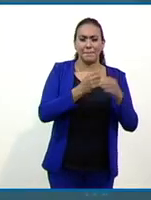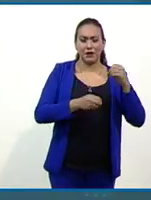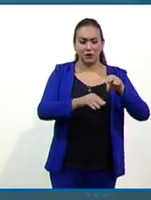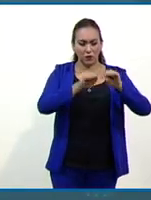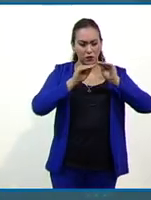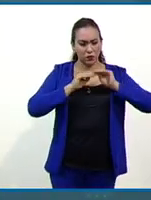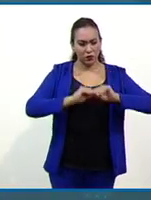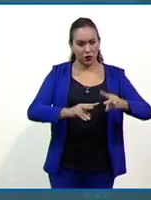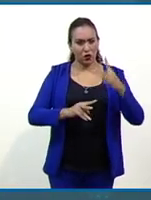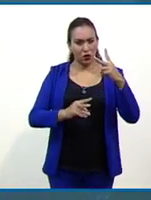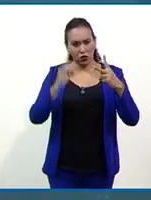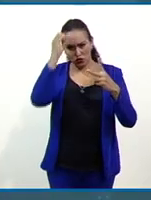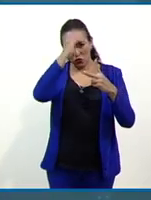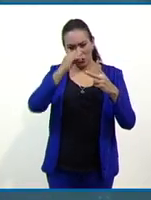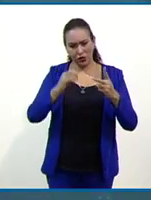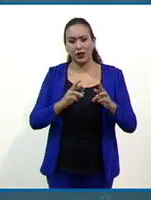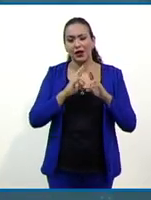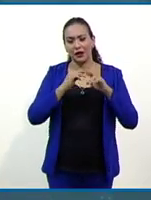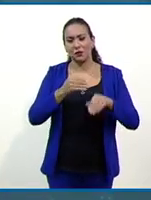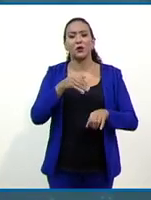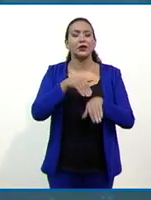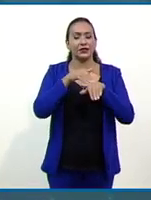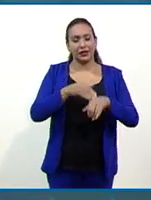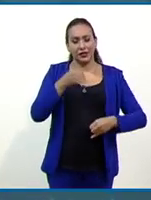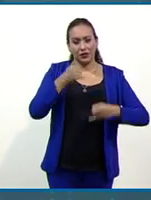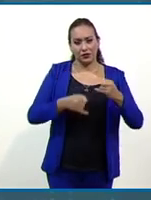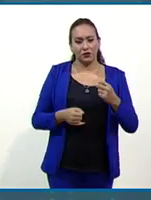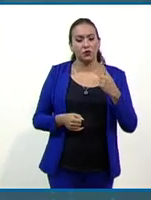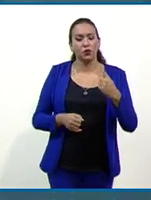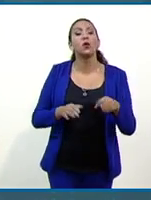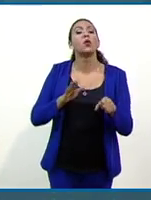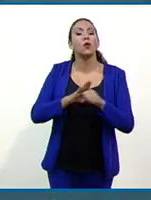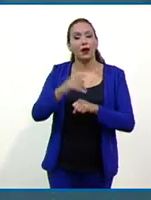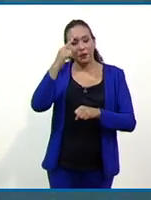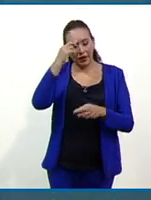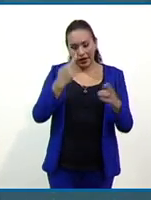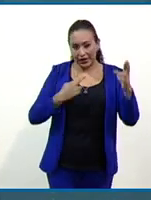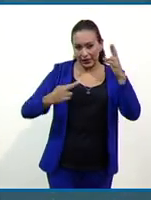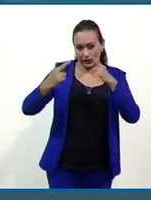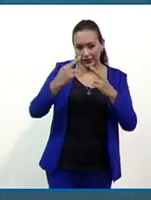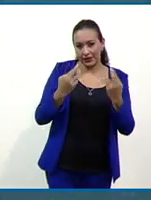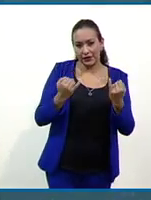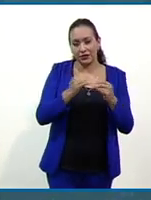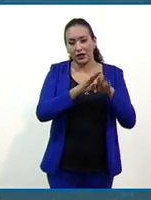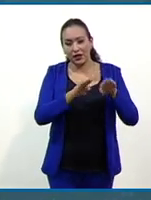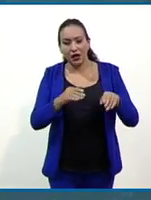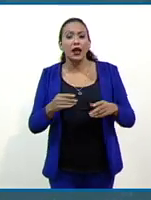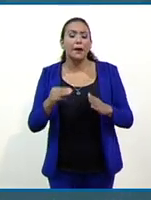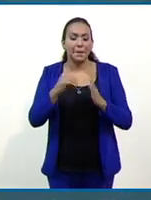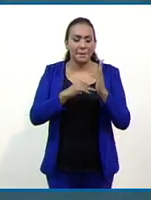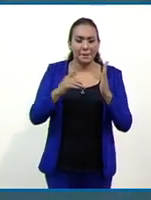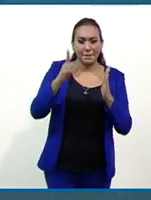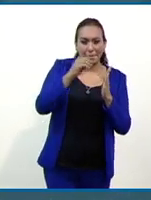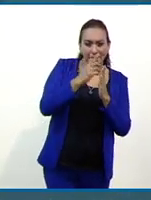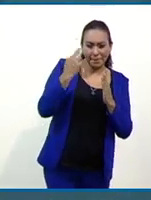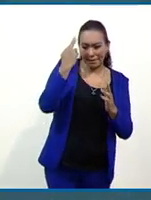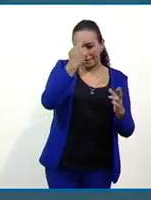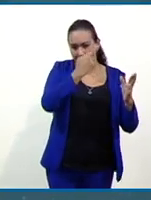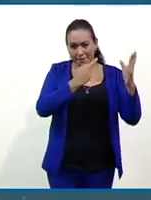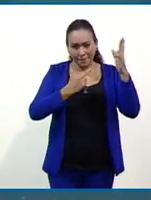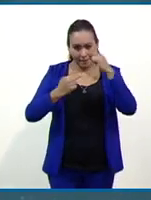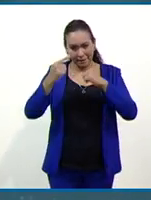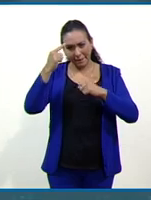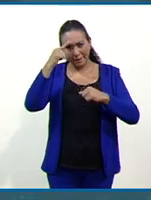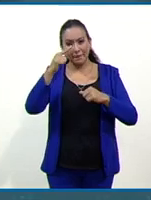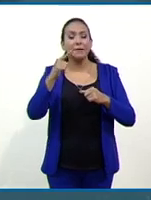2 jurisprudencias, una de ellas de rubro, principio de progresividad, metodología de análisis en su vertiente de prohibición